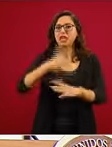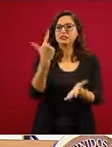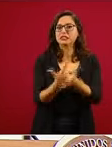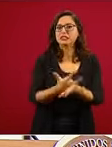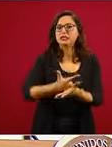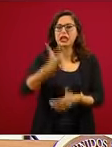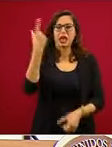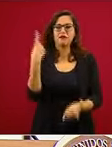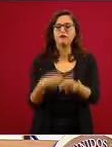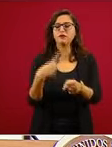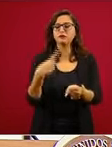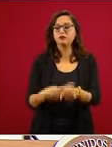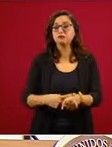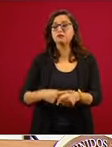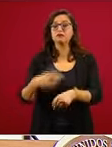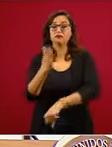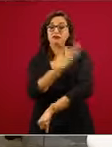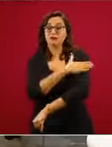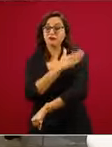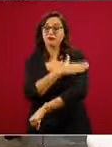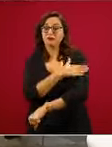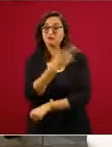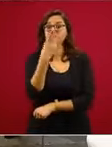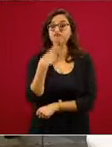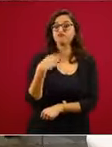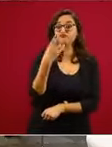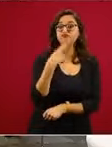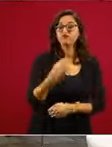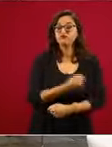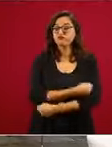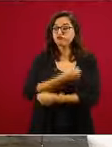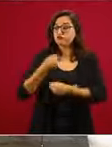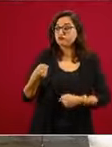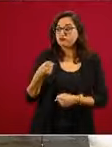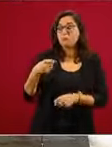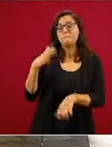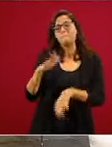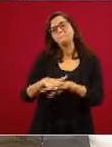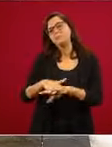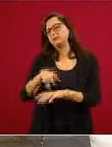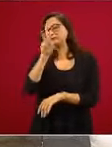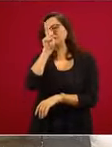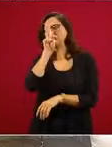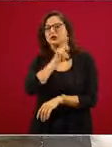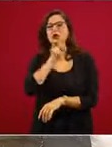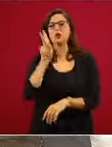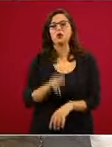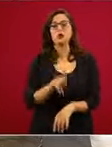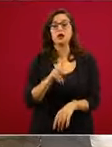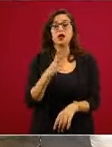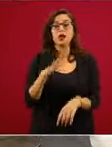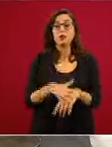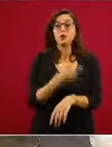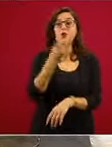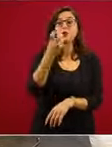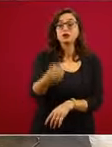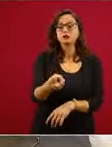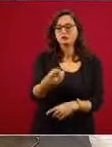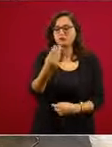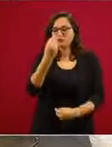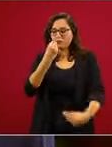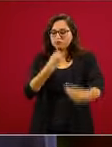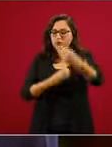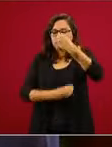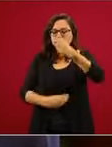de obesidad, de diabetes. Por eso debemos cuidar nuestra